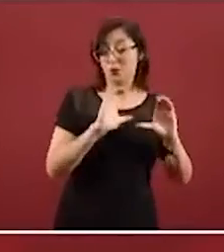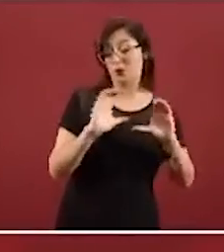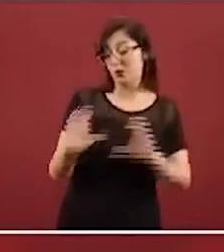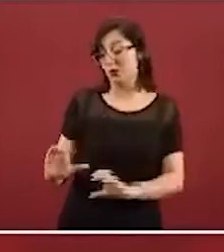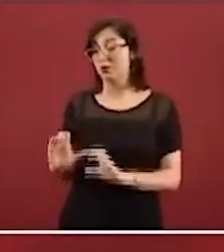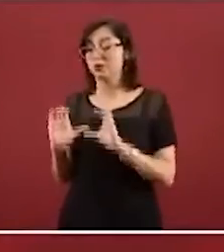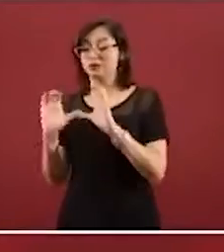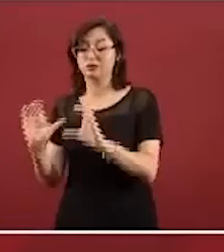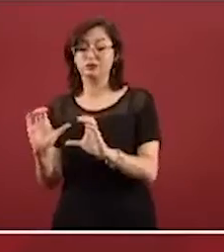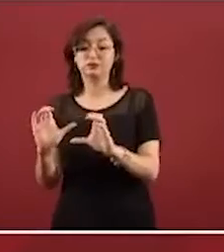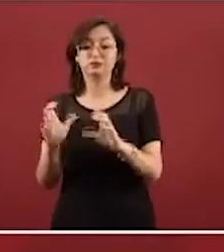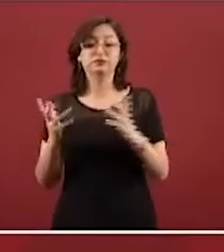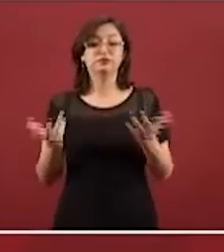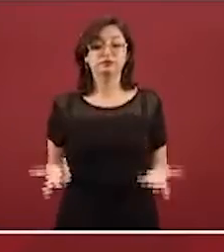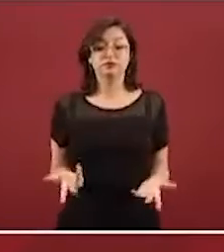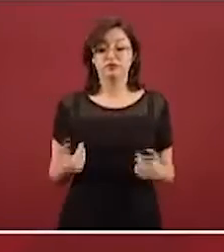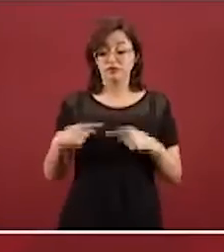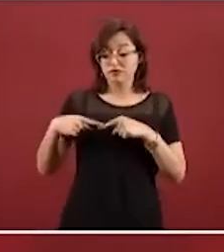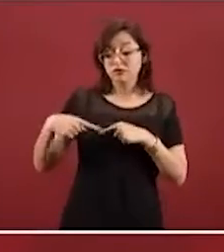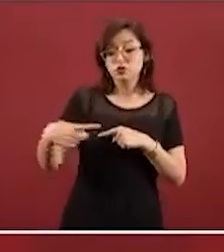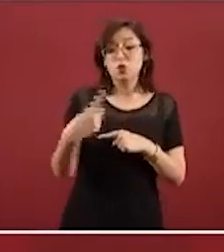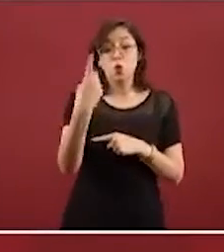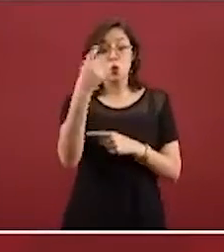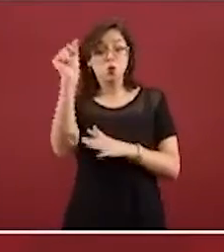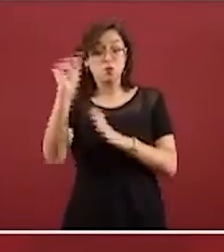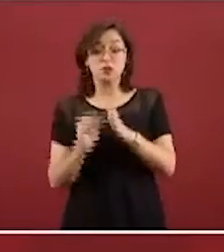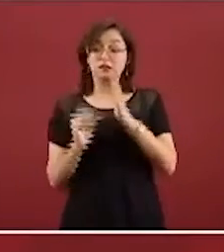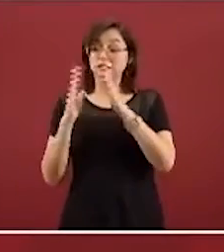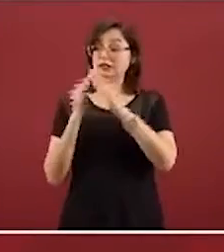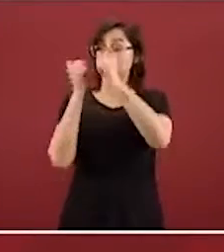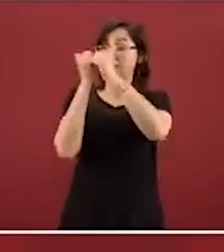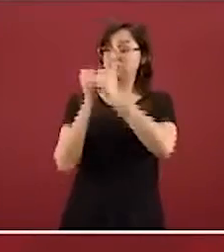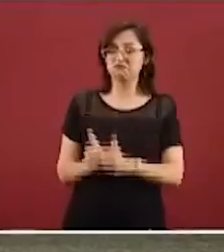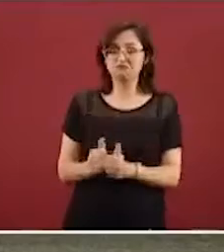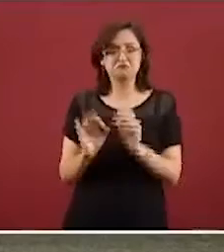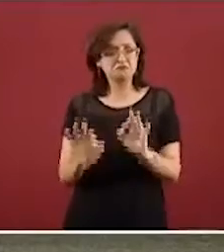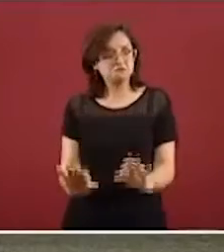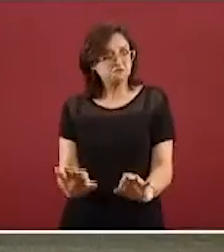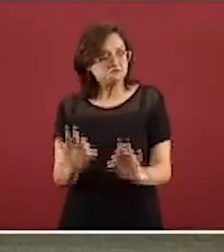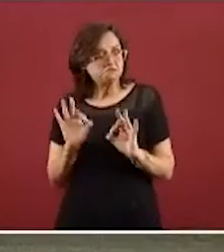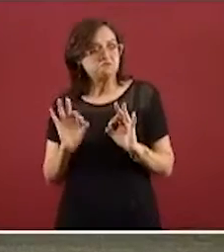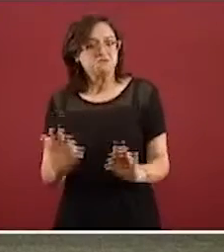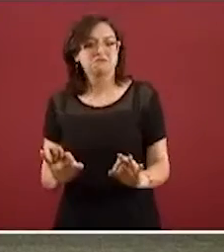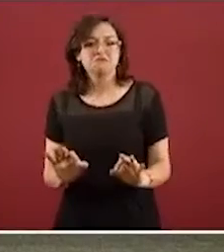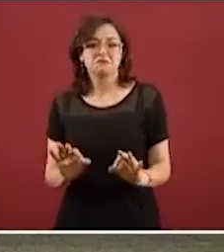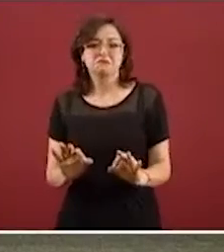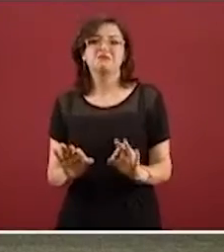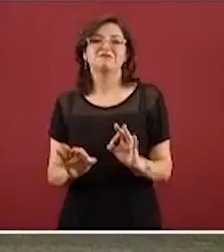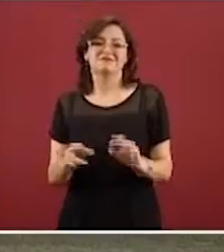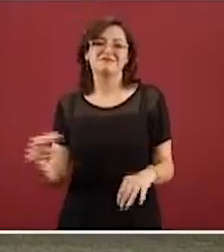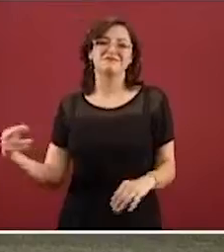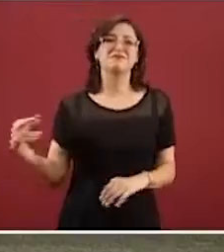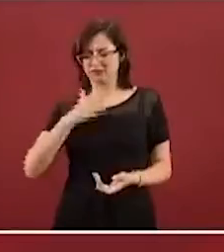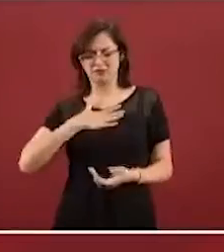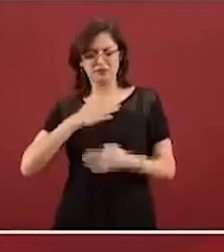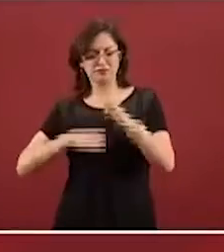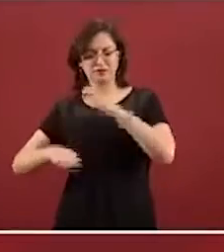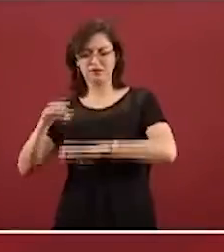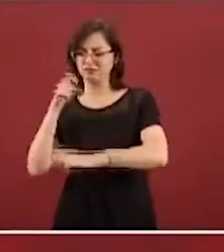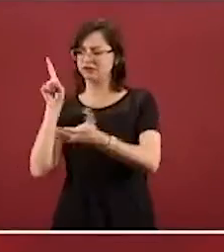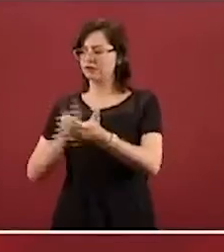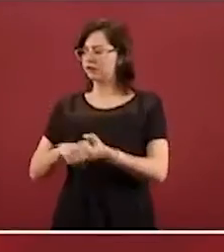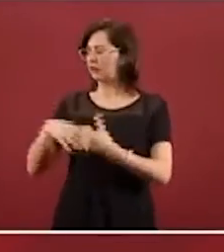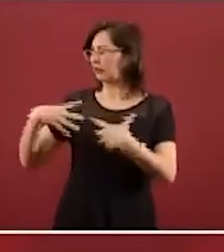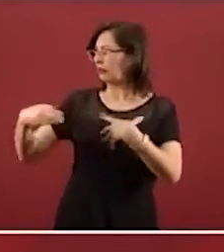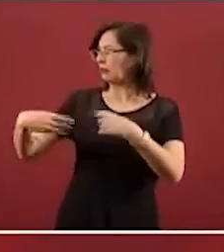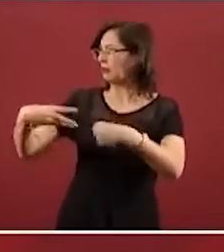Entre más efectivo sea este mes de guardarnos todos, más pronto regresaremos a la normalidad. Nadie